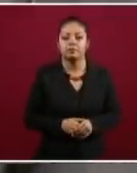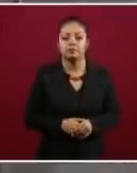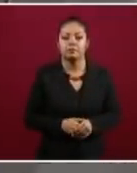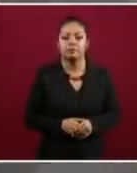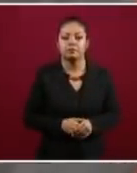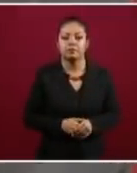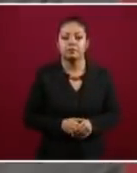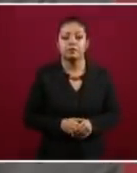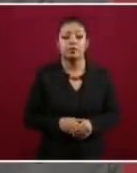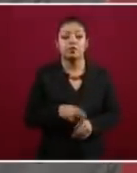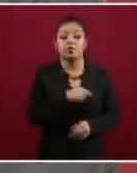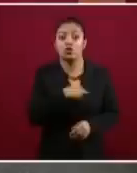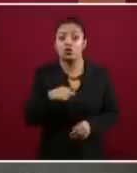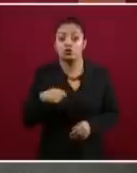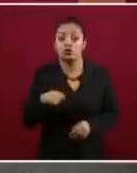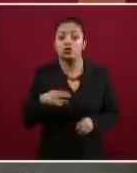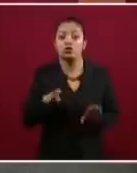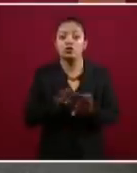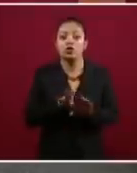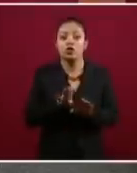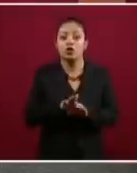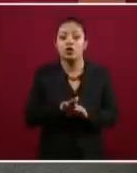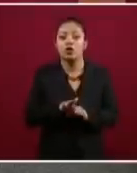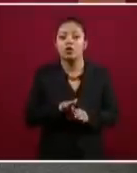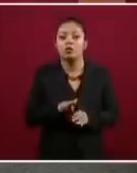no somos mapaches